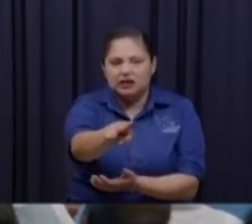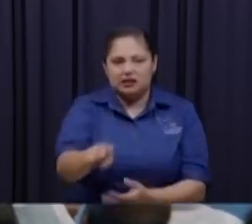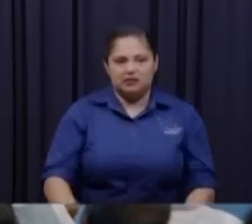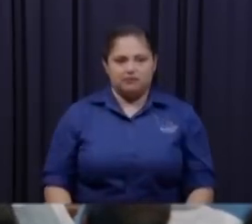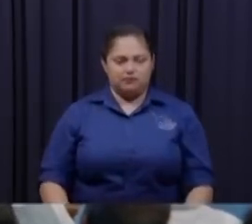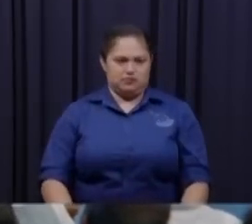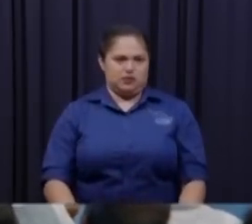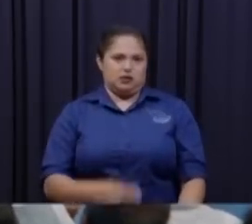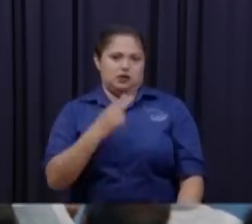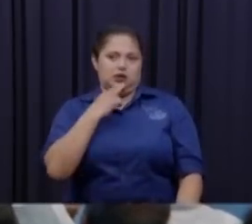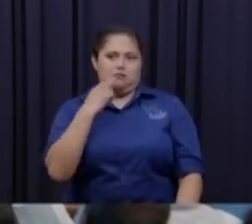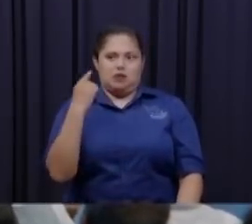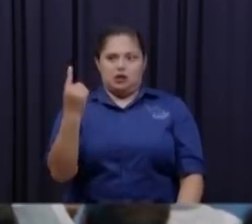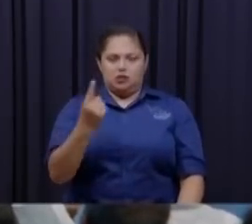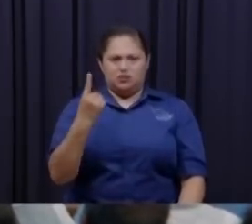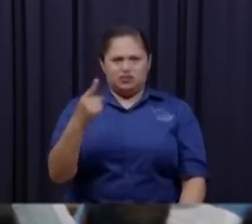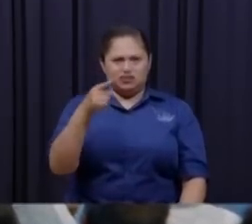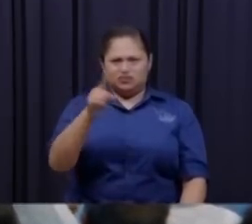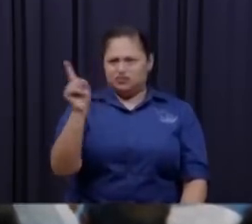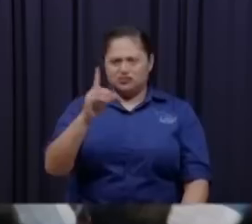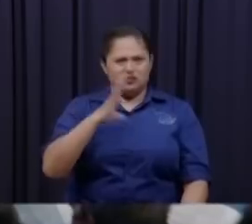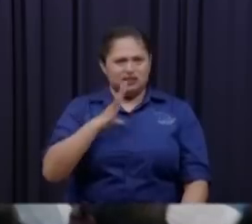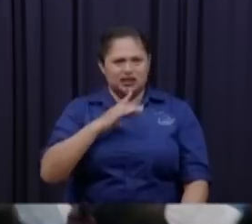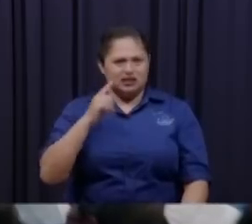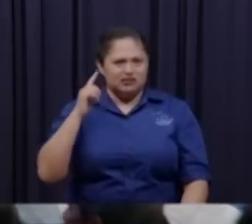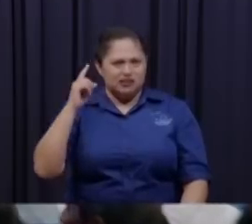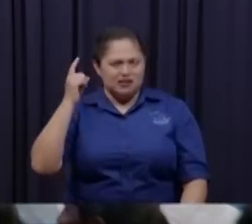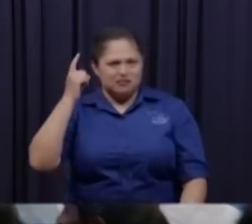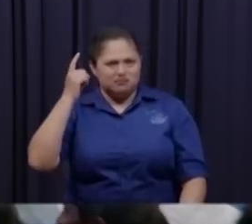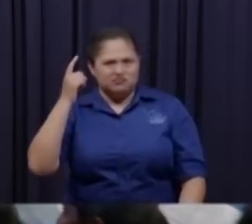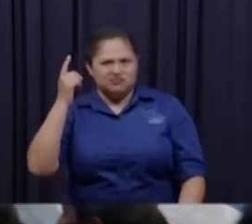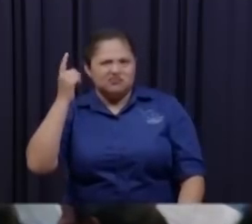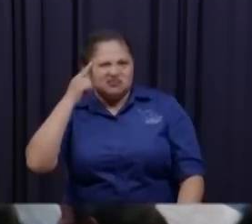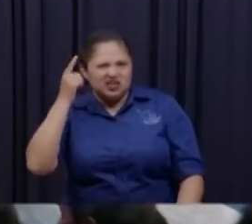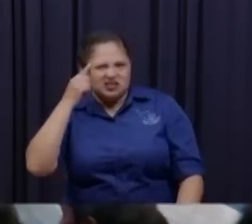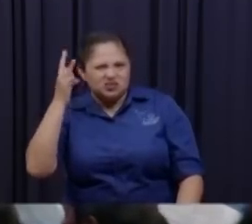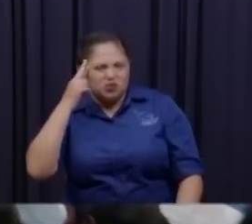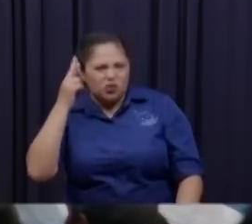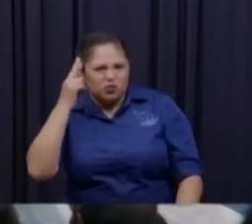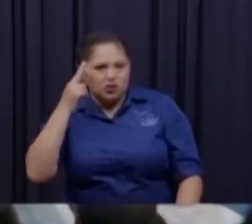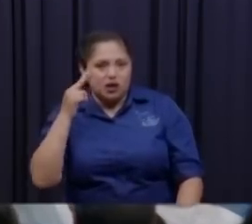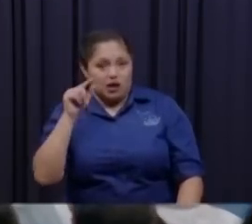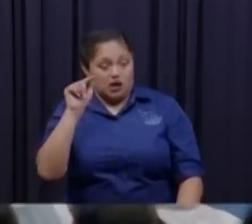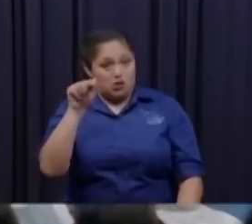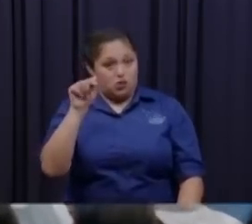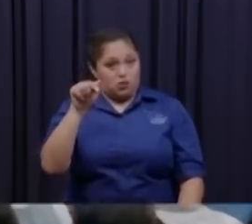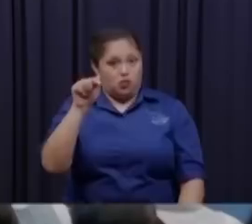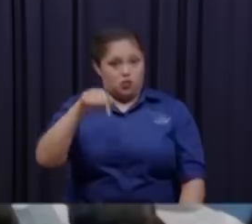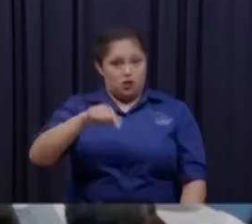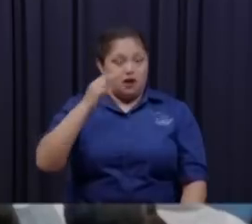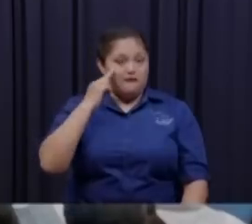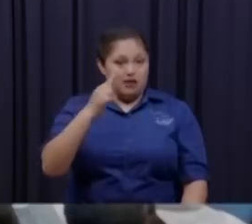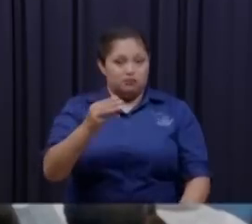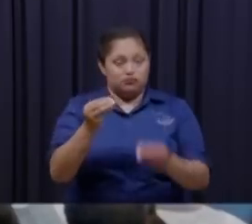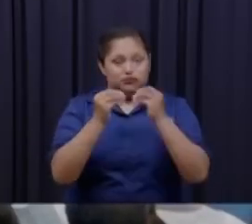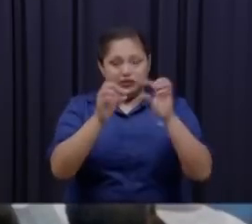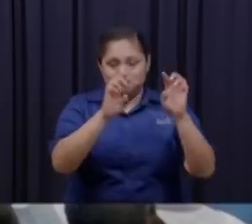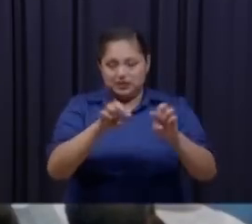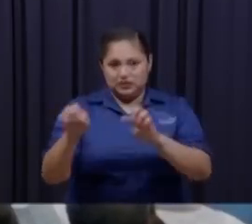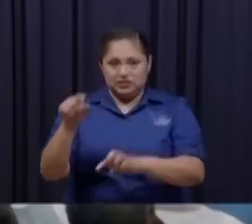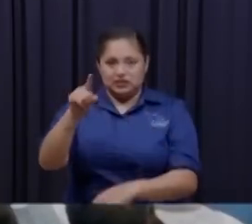Es que, hermano, es ilógico. Ahora se mira mucha gente así, charlando con la